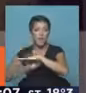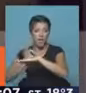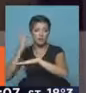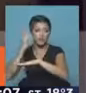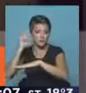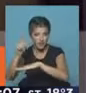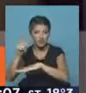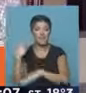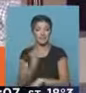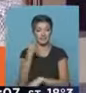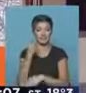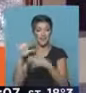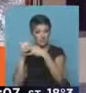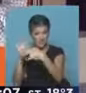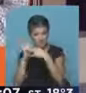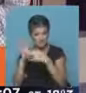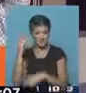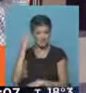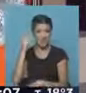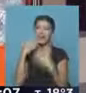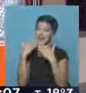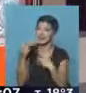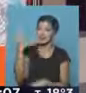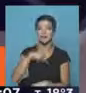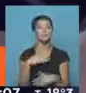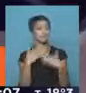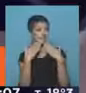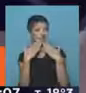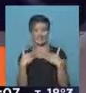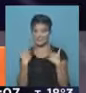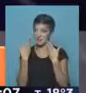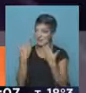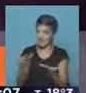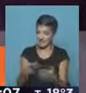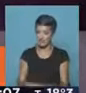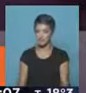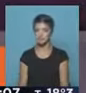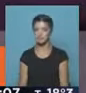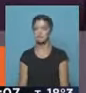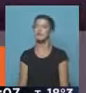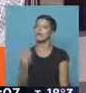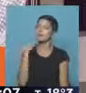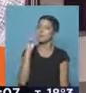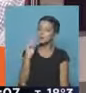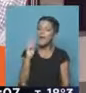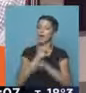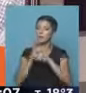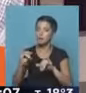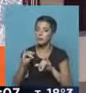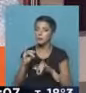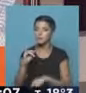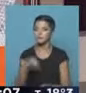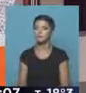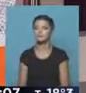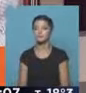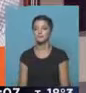con Francia. Carlos, muchas gracias por estar con nosotros. Gracias a ustedes por invitarme. Veíamos recién el informe y veíamos una de las primeras